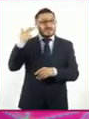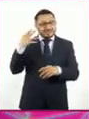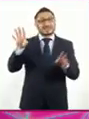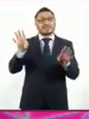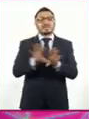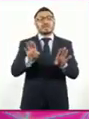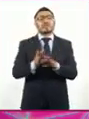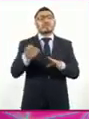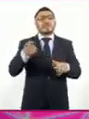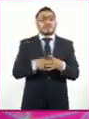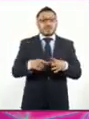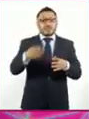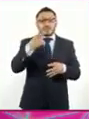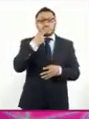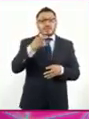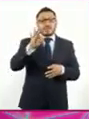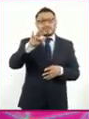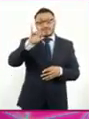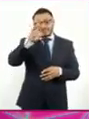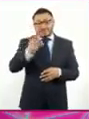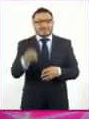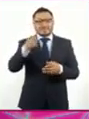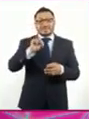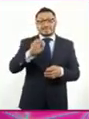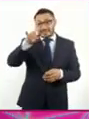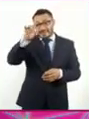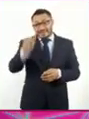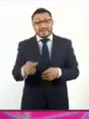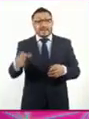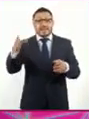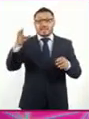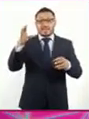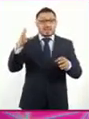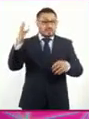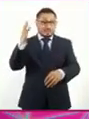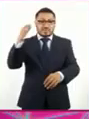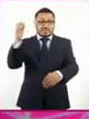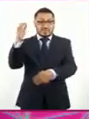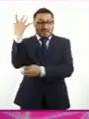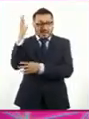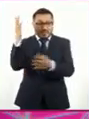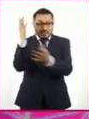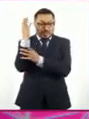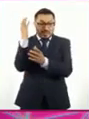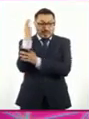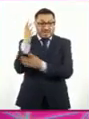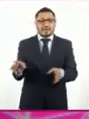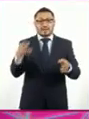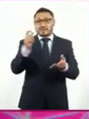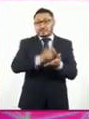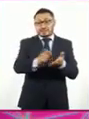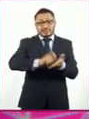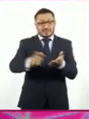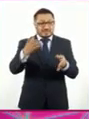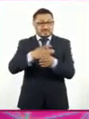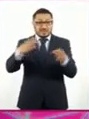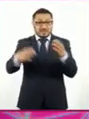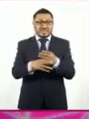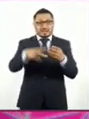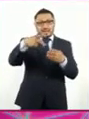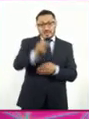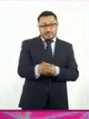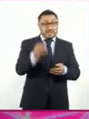empezaron a usar fibras de seda y cortezas vegetales para registrar escritos, ideas, historias y deberes. Pero